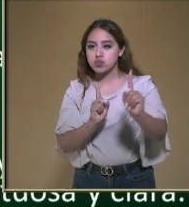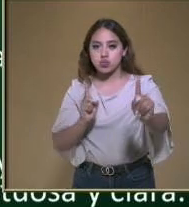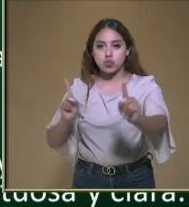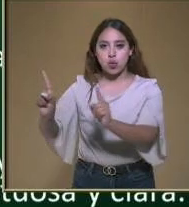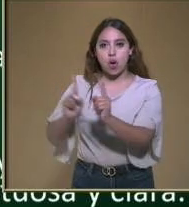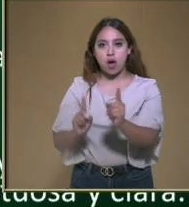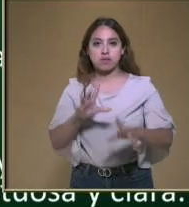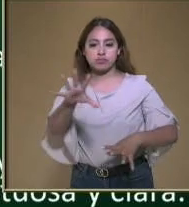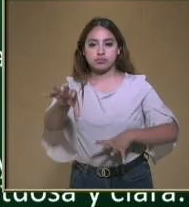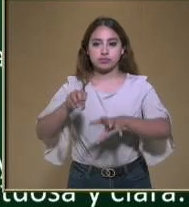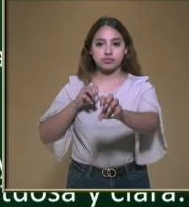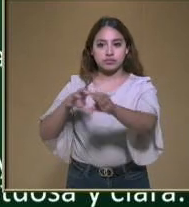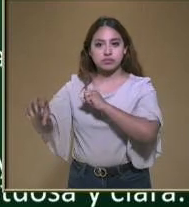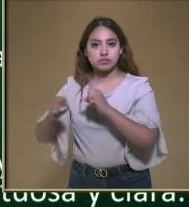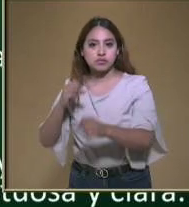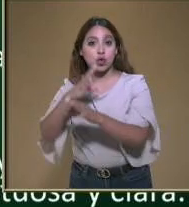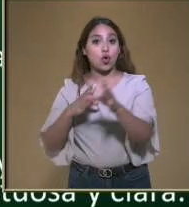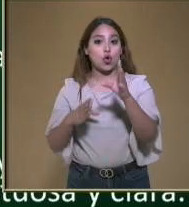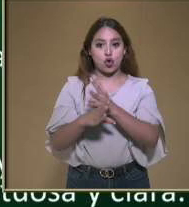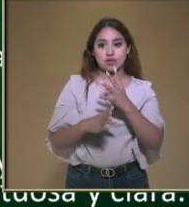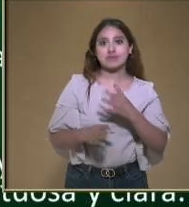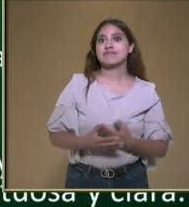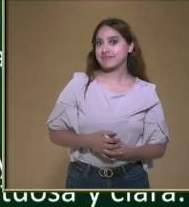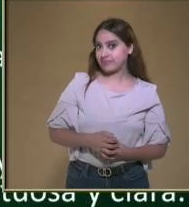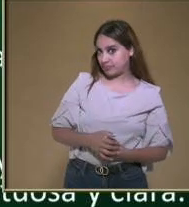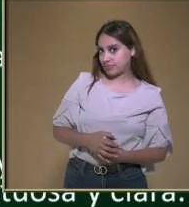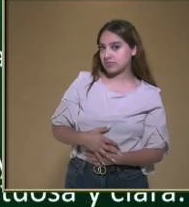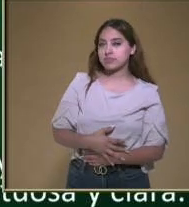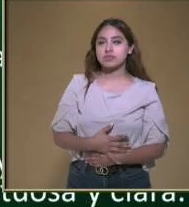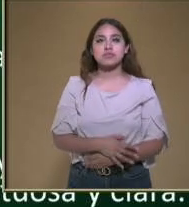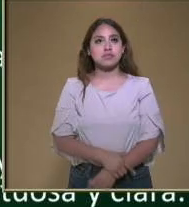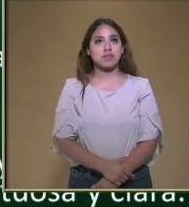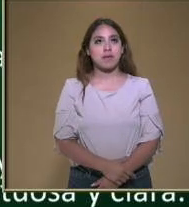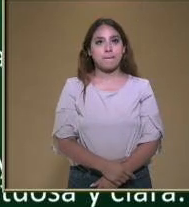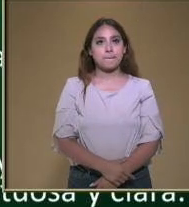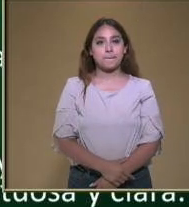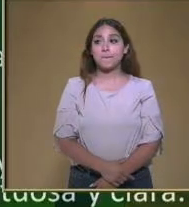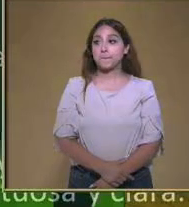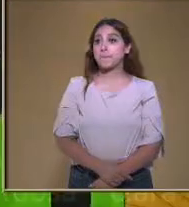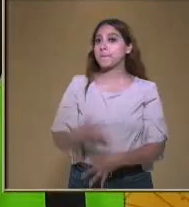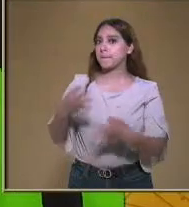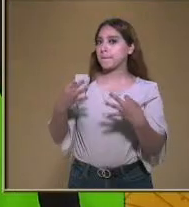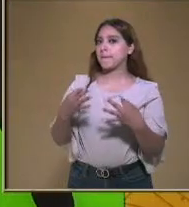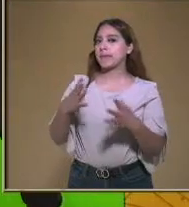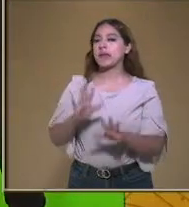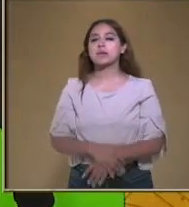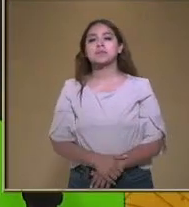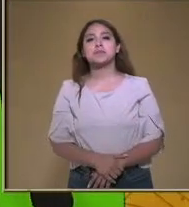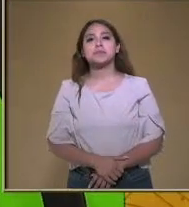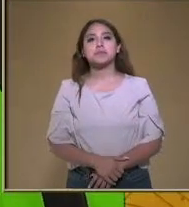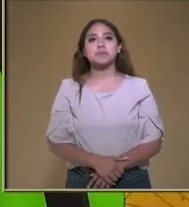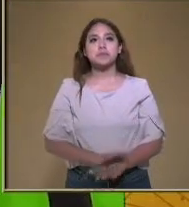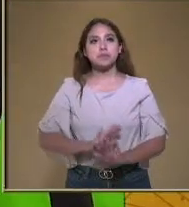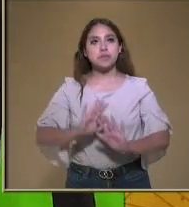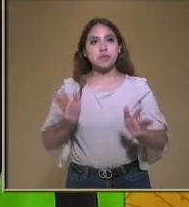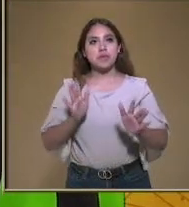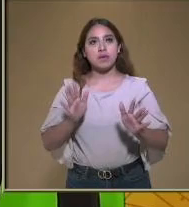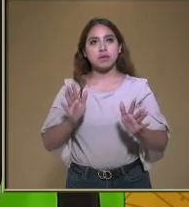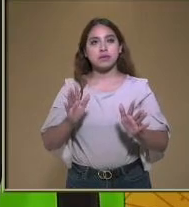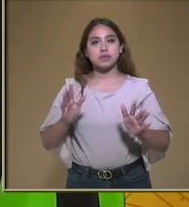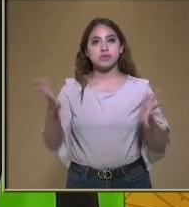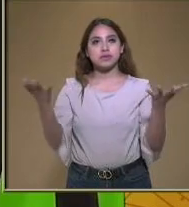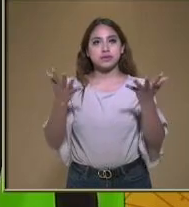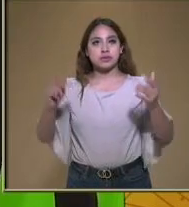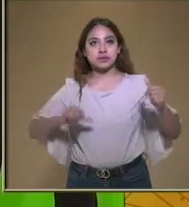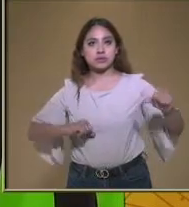de manejos, estamos hablando de la manipulación. Raúl. Es correcto, profe. Pues bueno, vamos a realizar una actividad, profe,